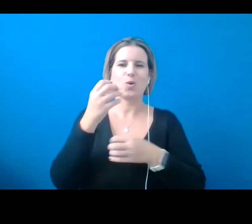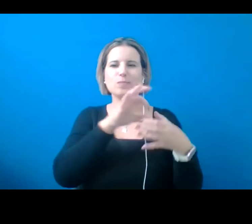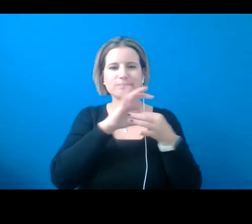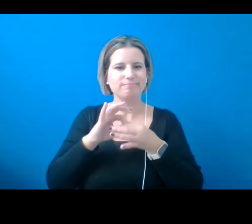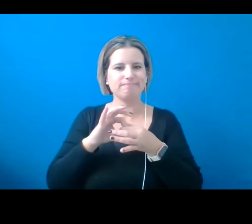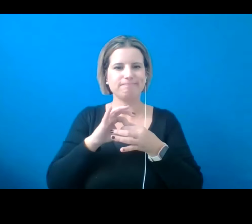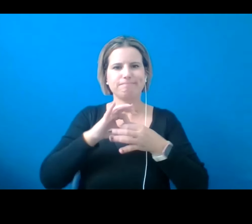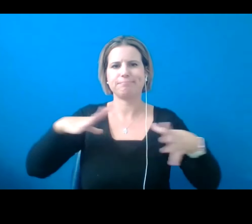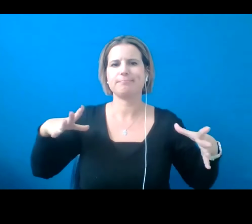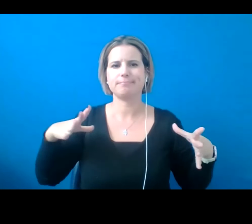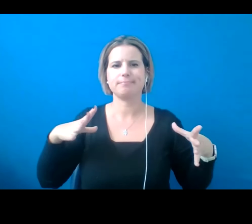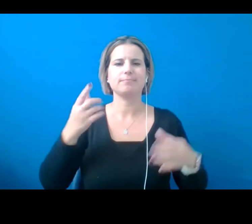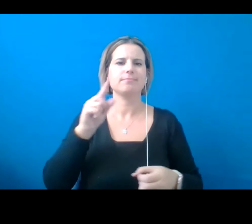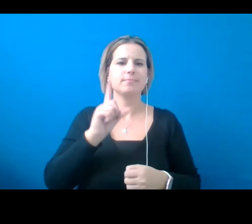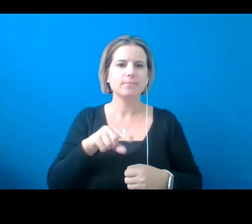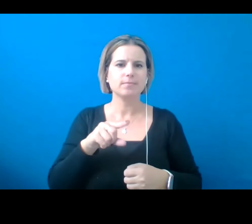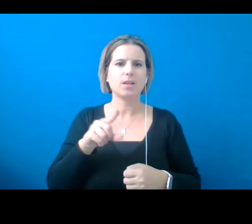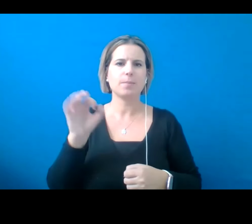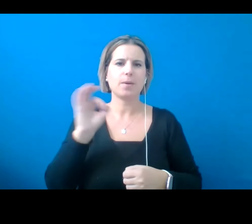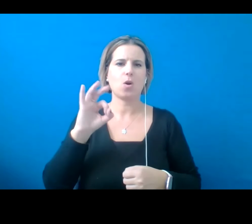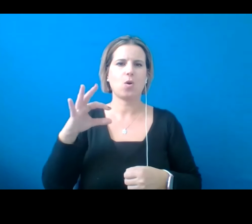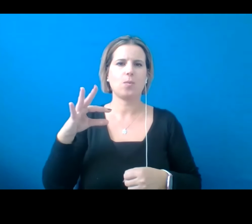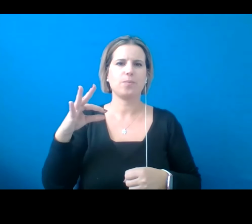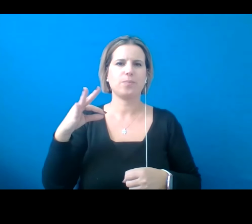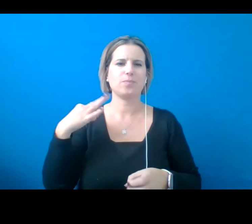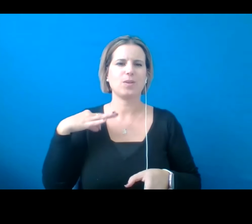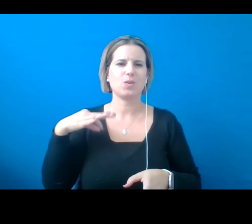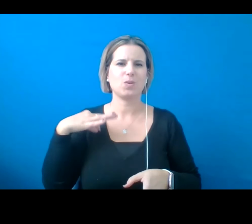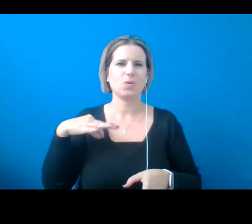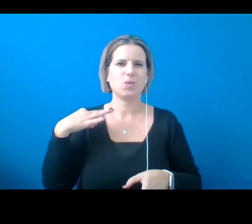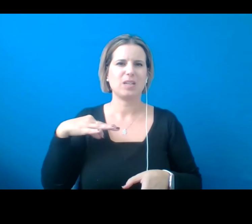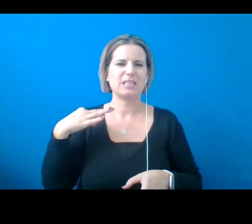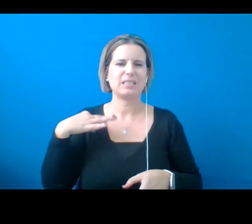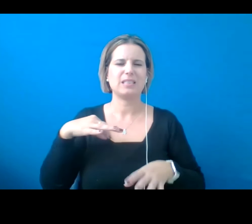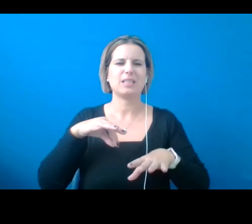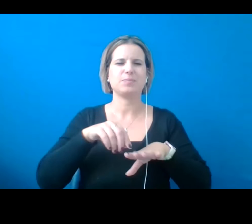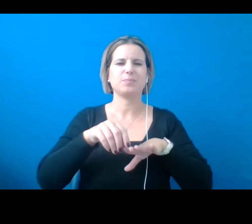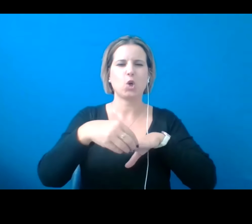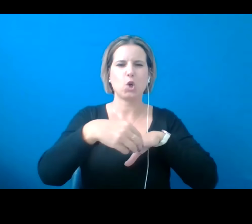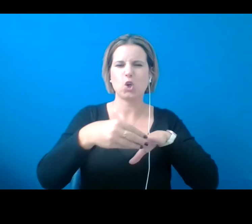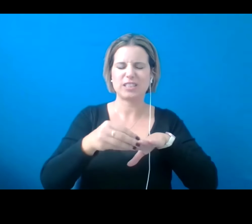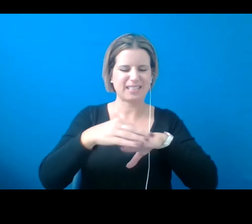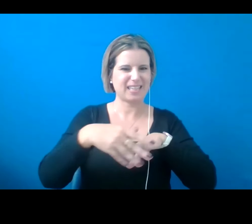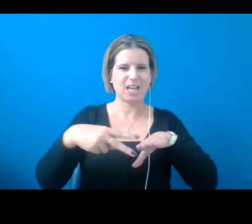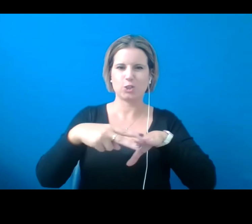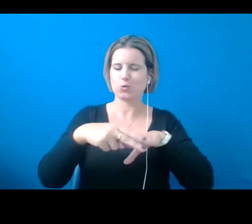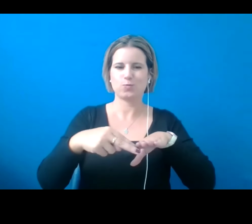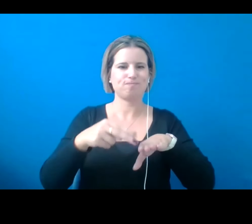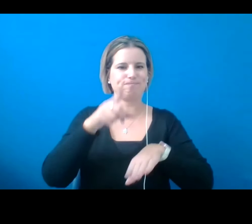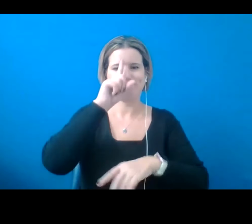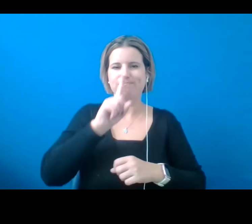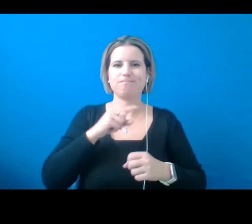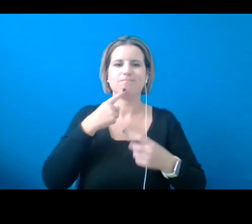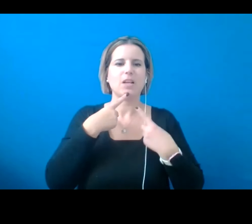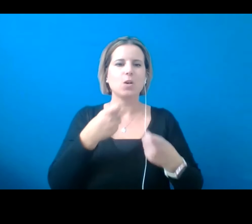tener un aseo por ejemplo de cortarse las uñas pues que le cuesta mucho para tener